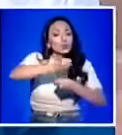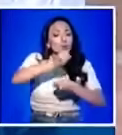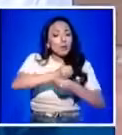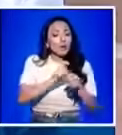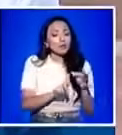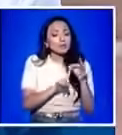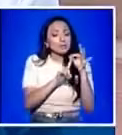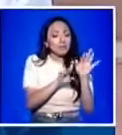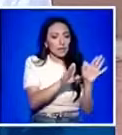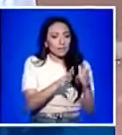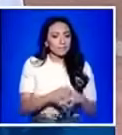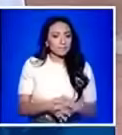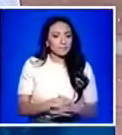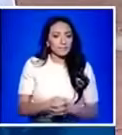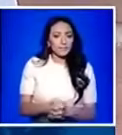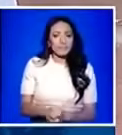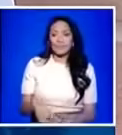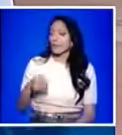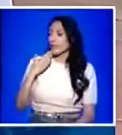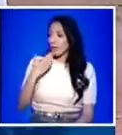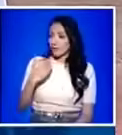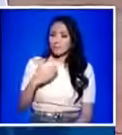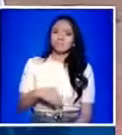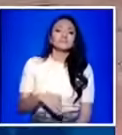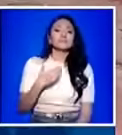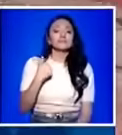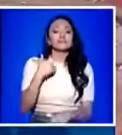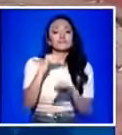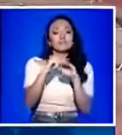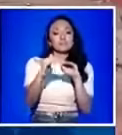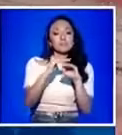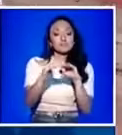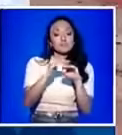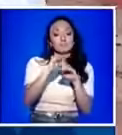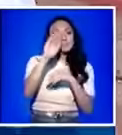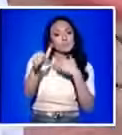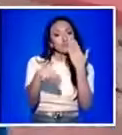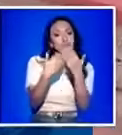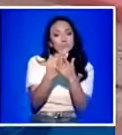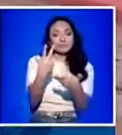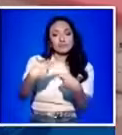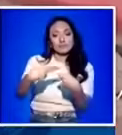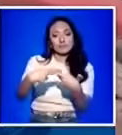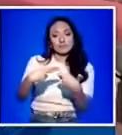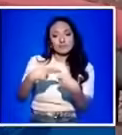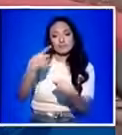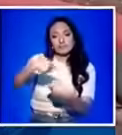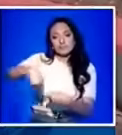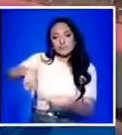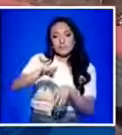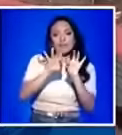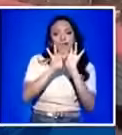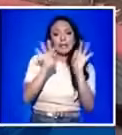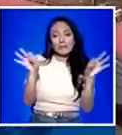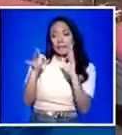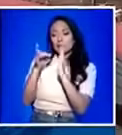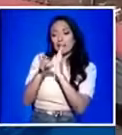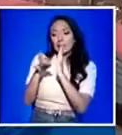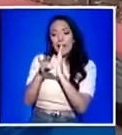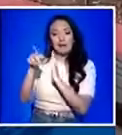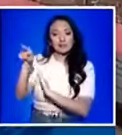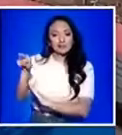buenos días. Buenos días, Andrea. Así es, les invitamos a todos a participar en la minga de limpieza de plásticos el día de